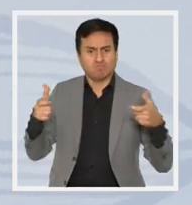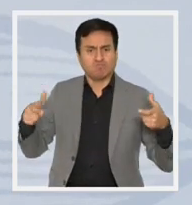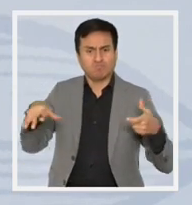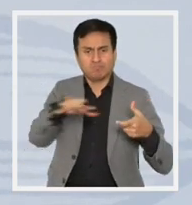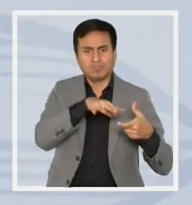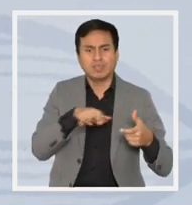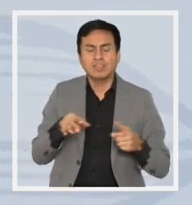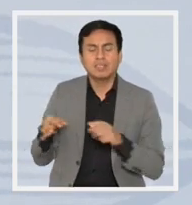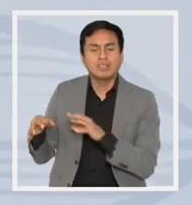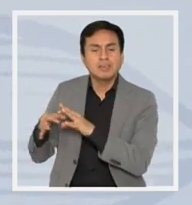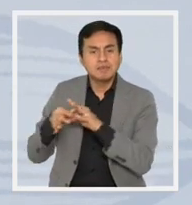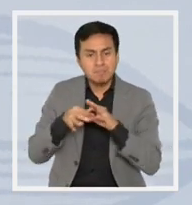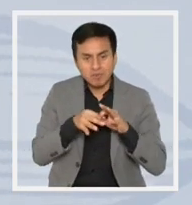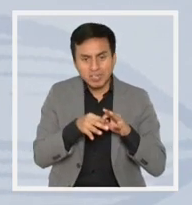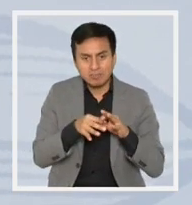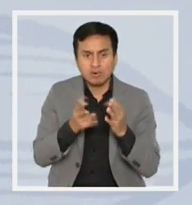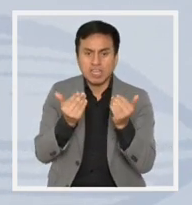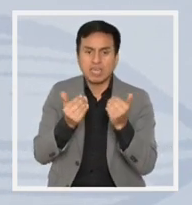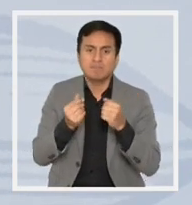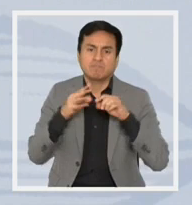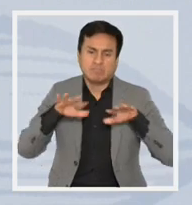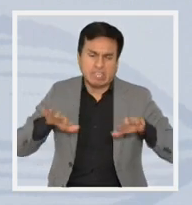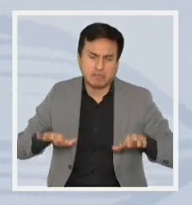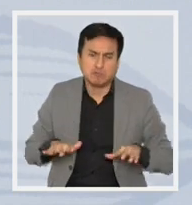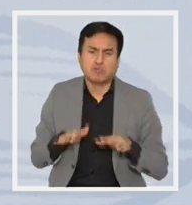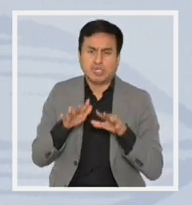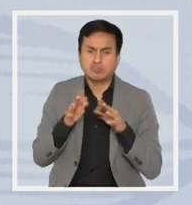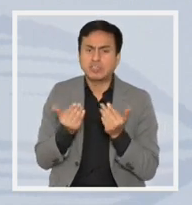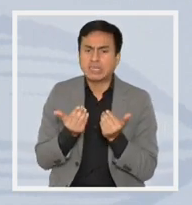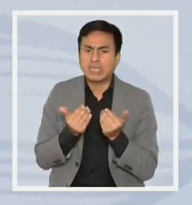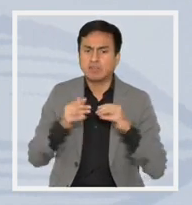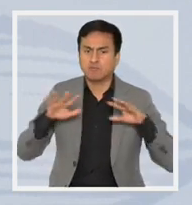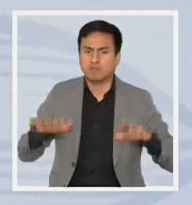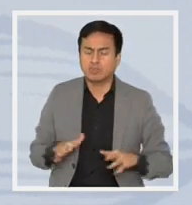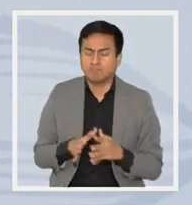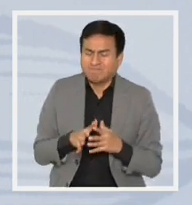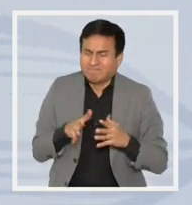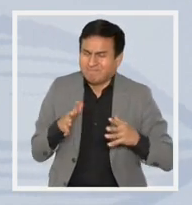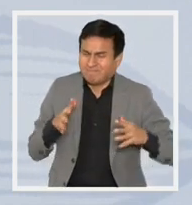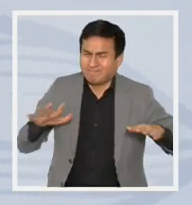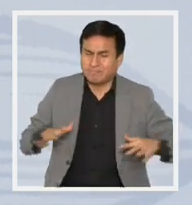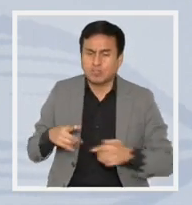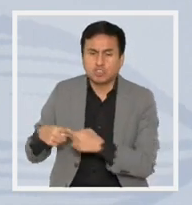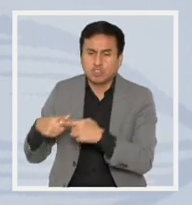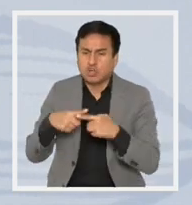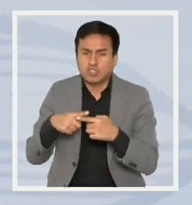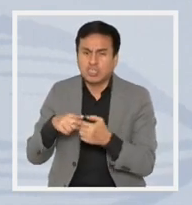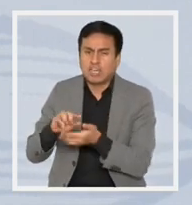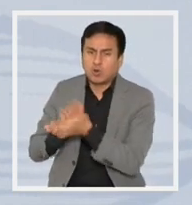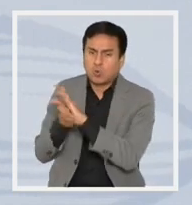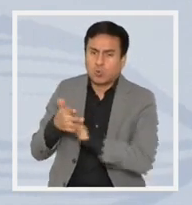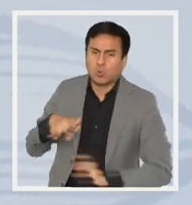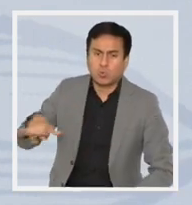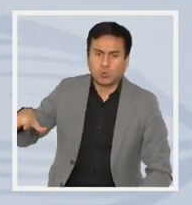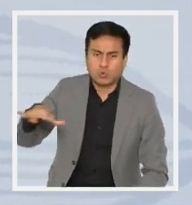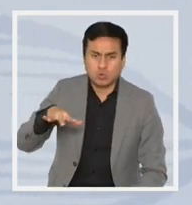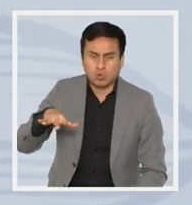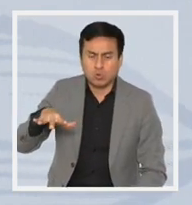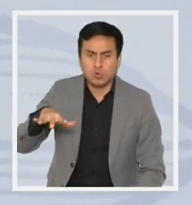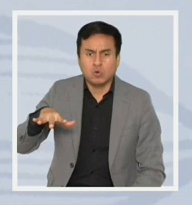eso, esto requiere un esfuerzo gigante de la sociedad en su conjunto,